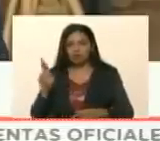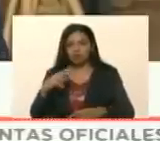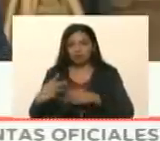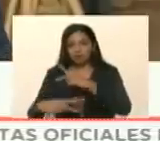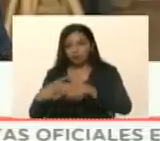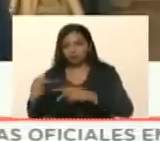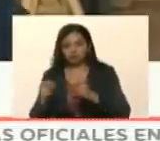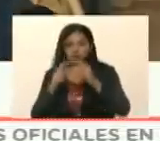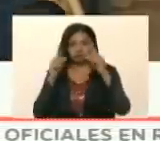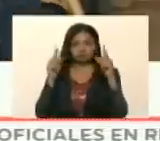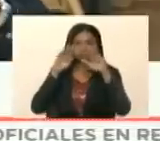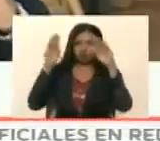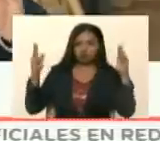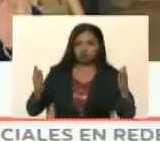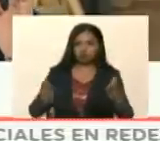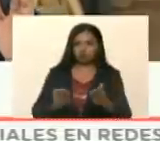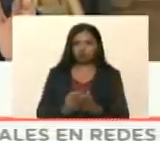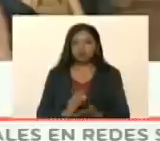y